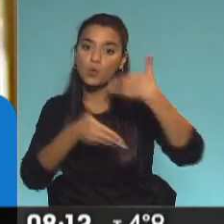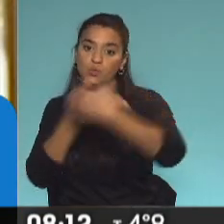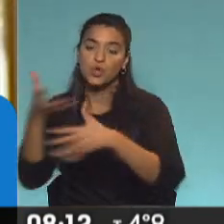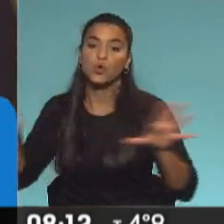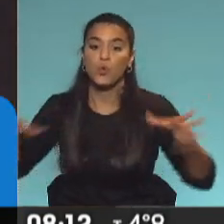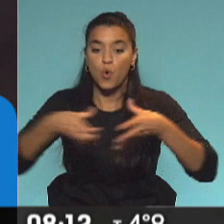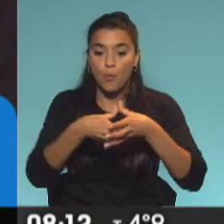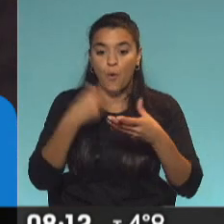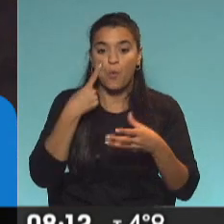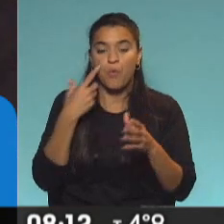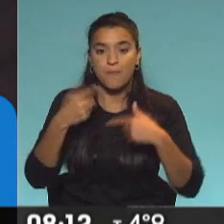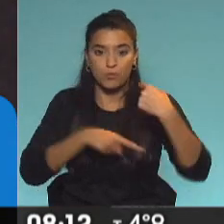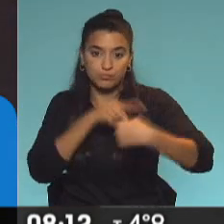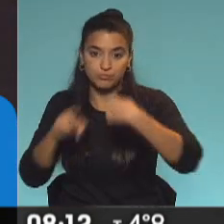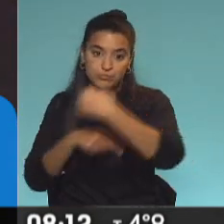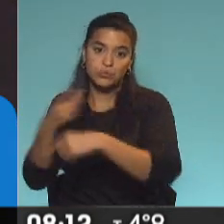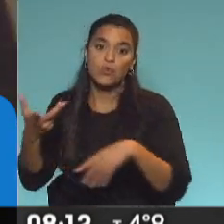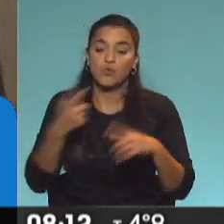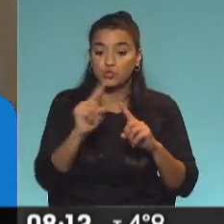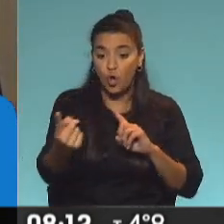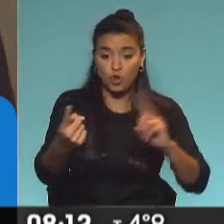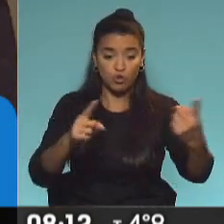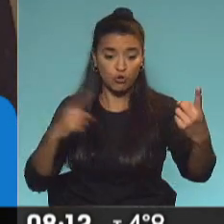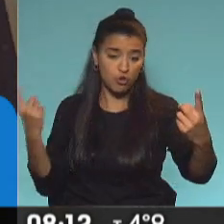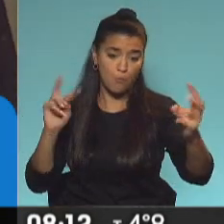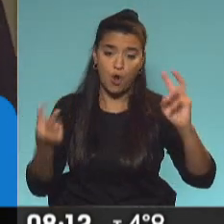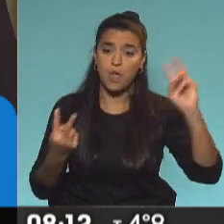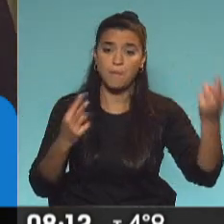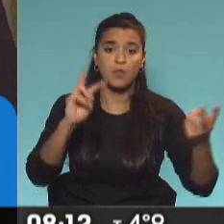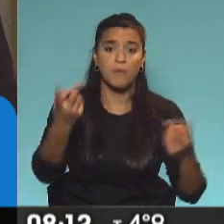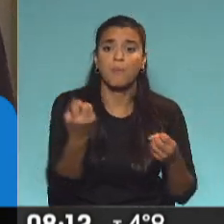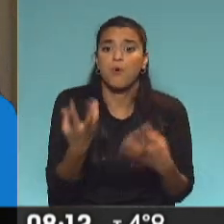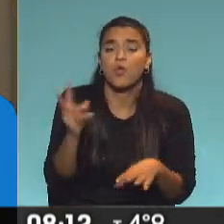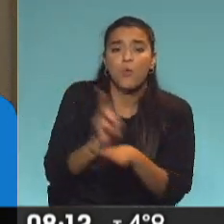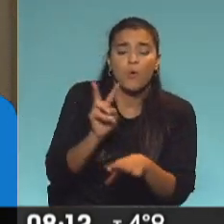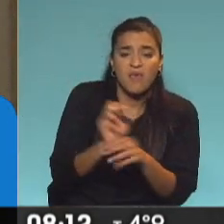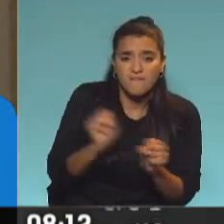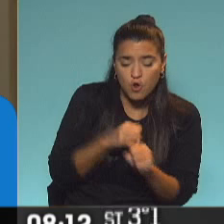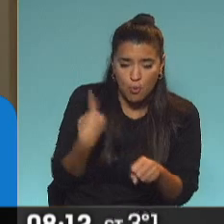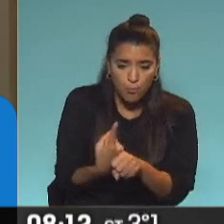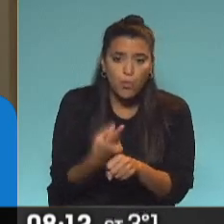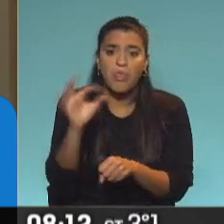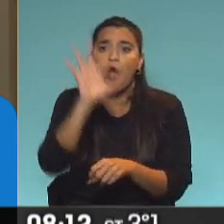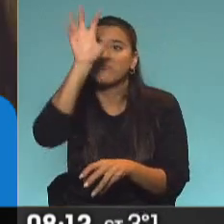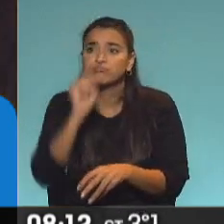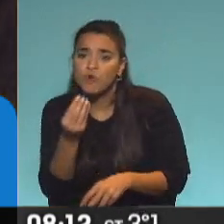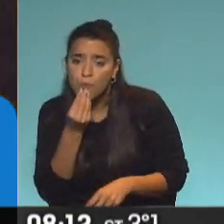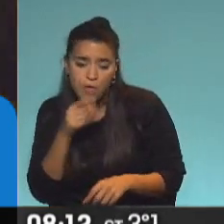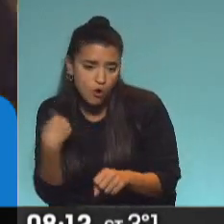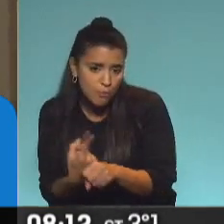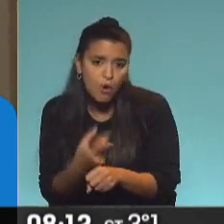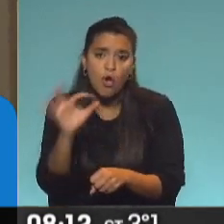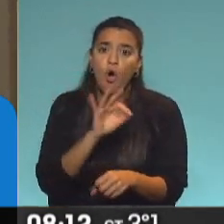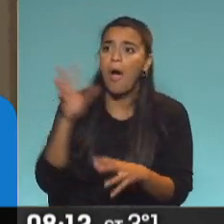grupos. Los humanos que quedaban aislados se morían porque no podían protegerse del frío, no podían conseguir comida ni responder